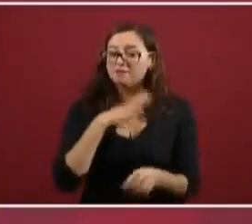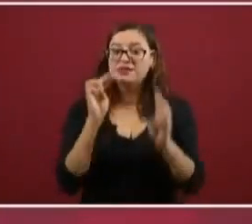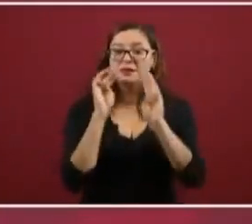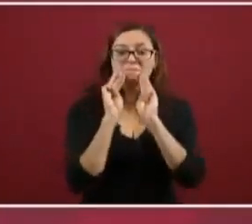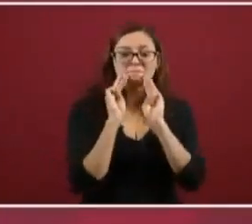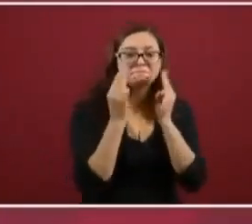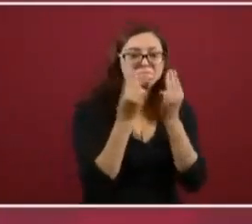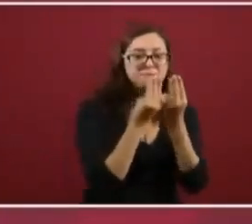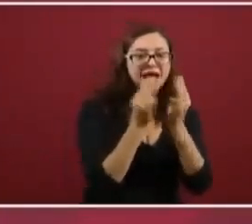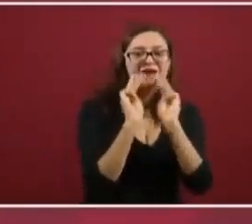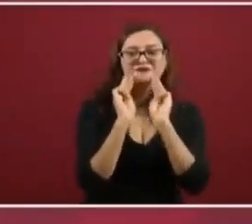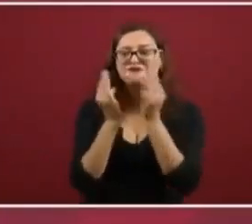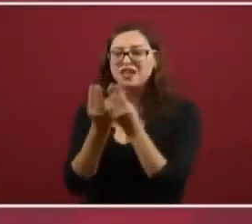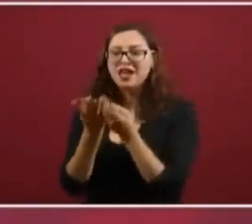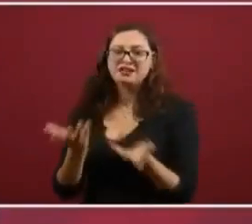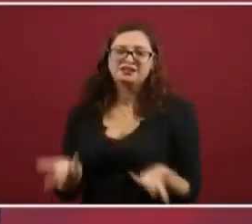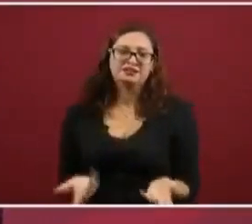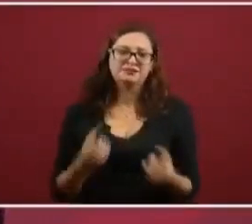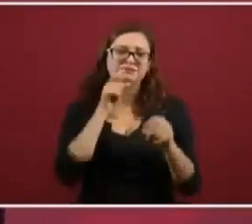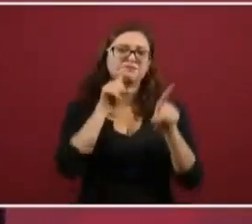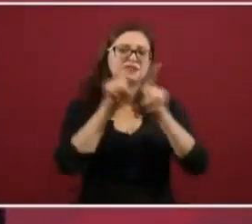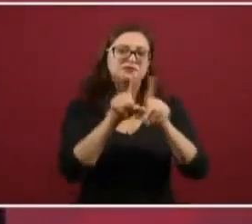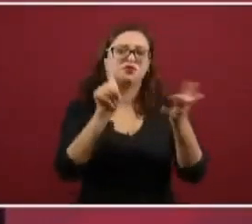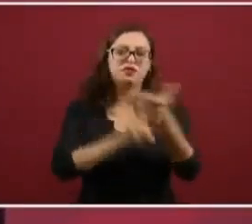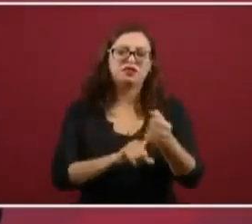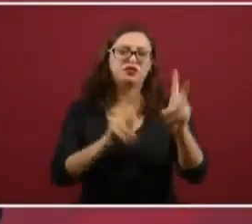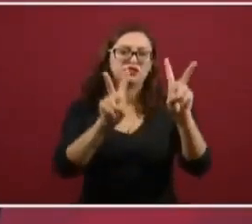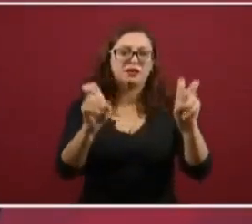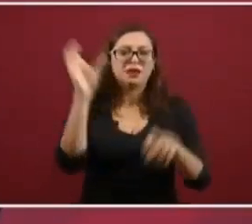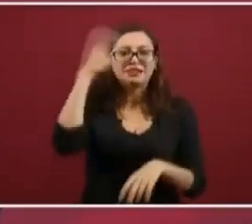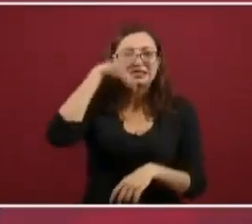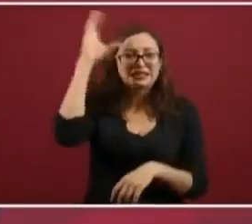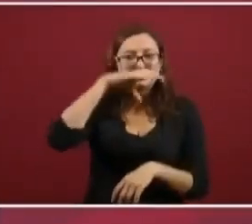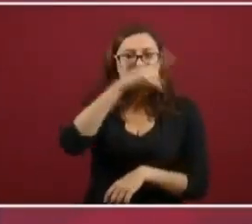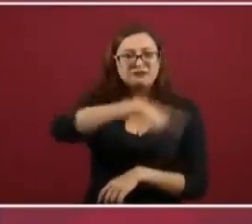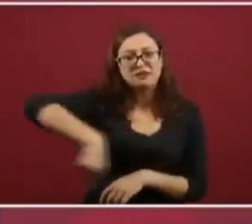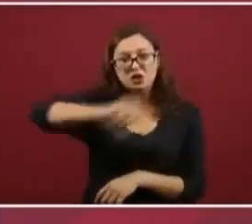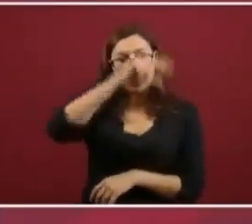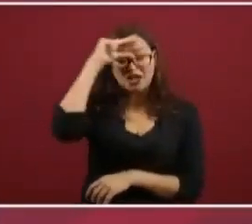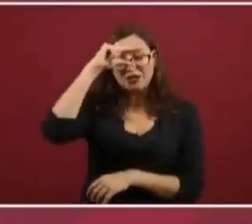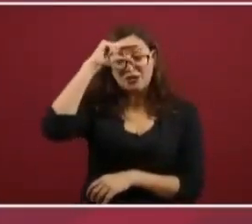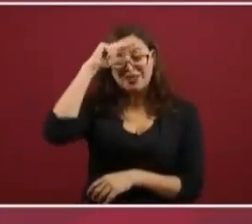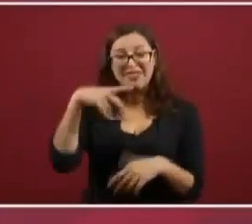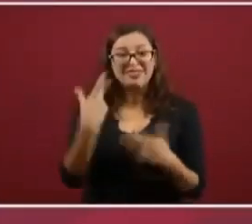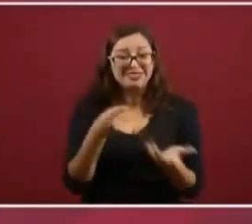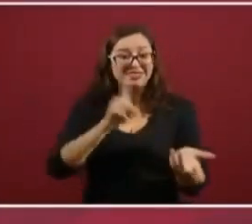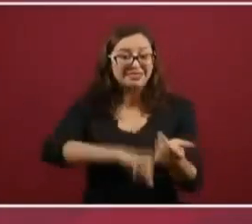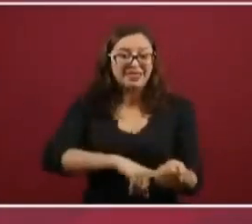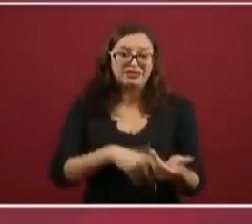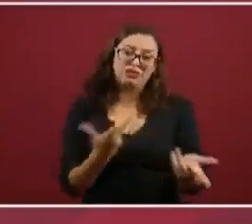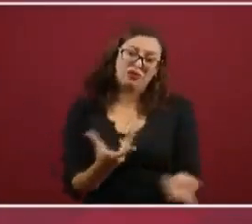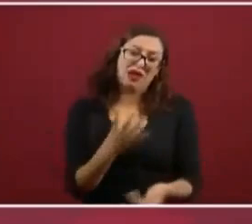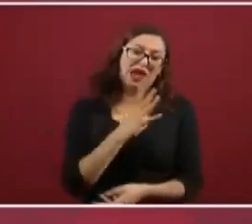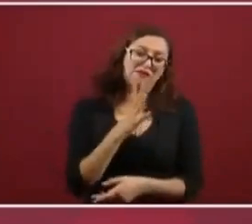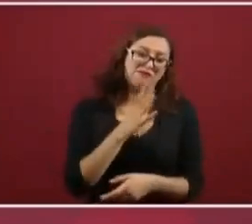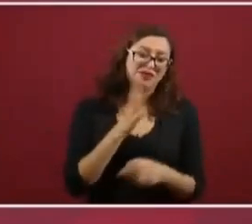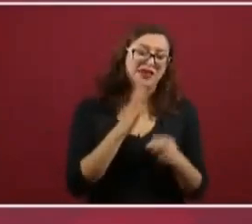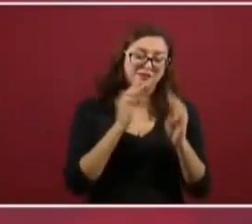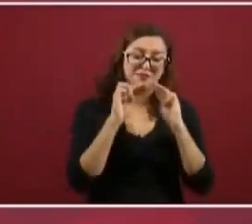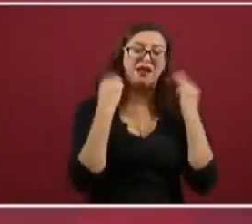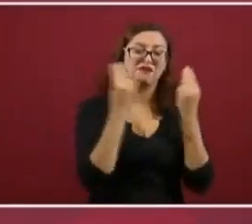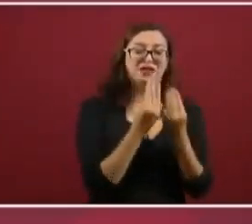mafias Bueno hasta los científicos en los intelectuales ya ni hablemos en